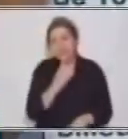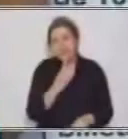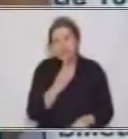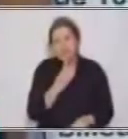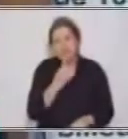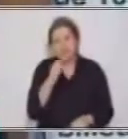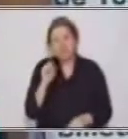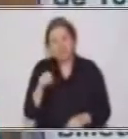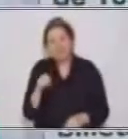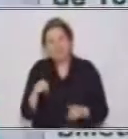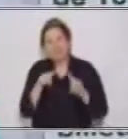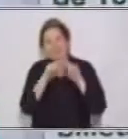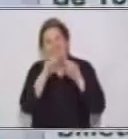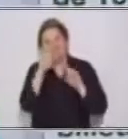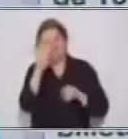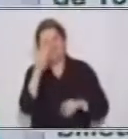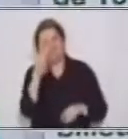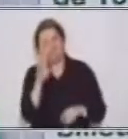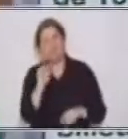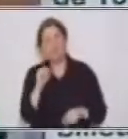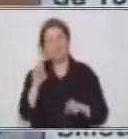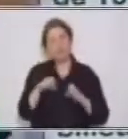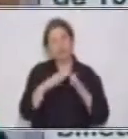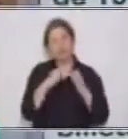4, serían 8,